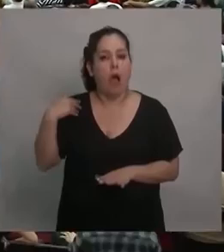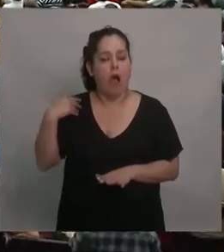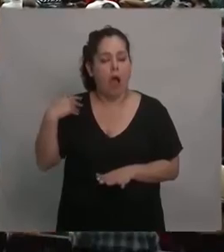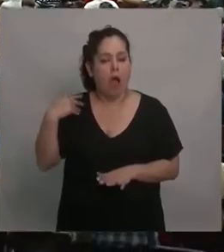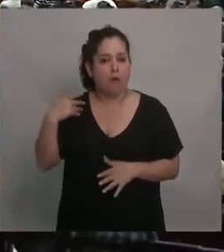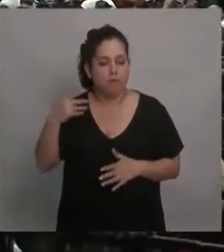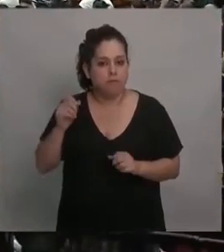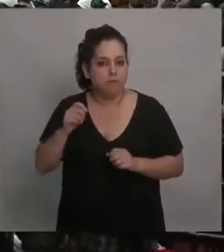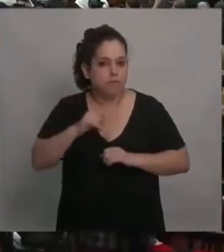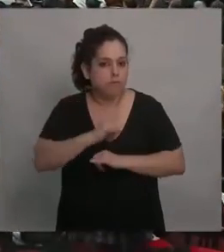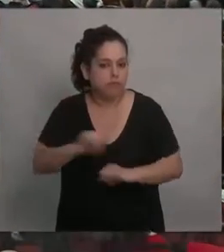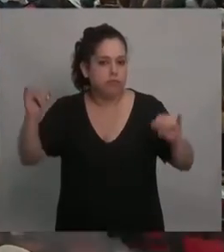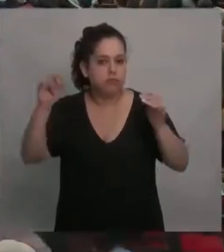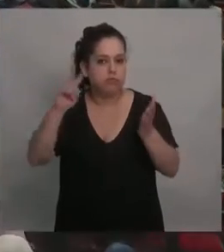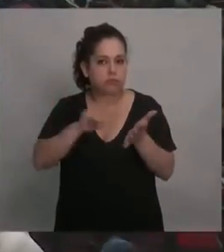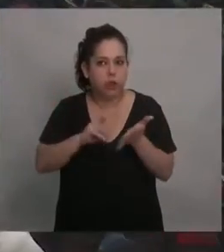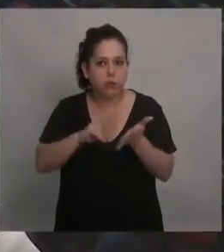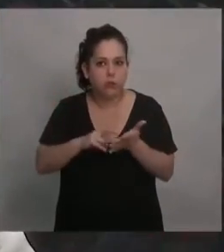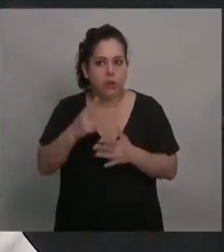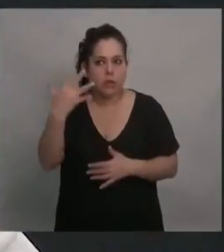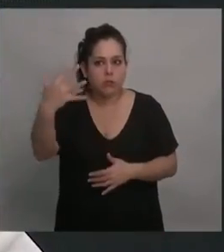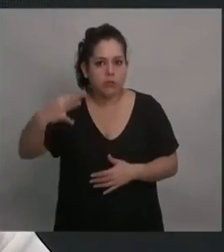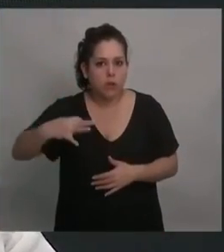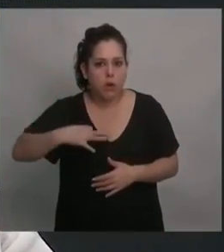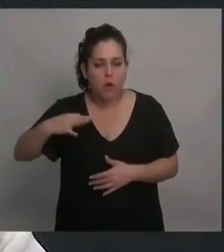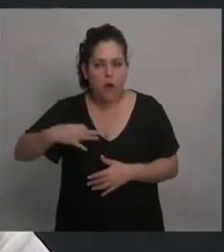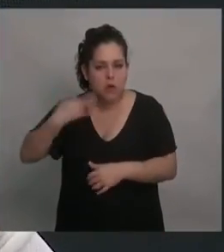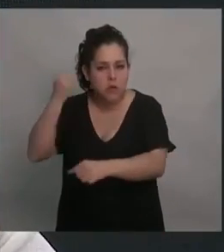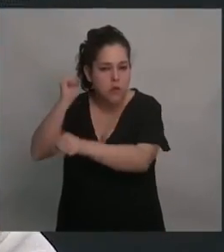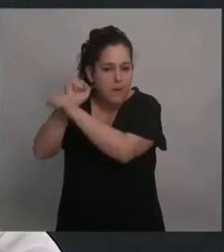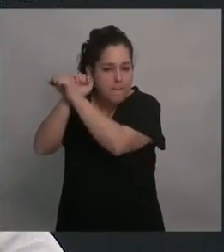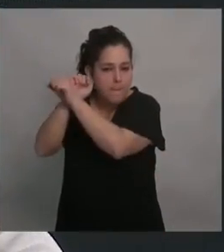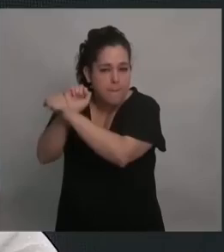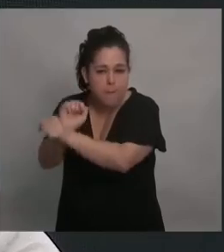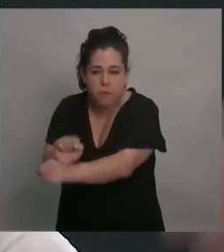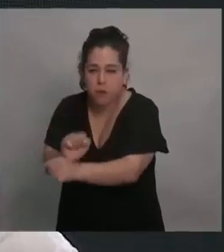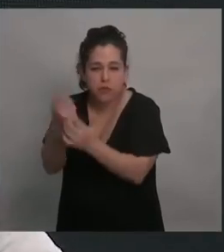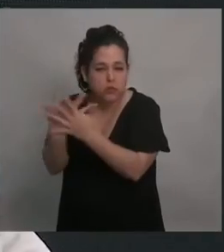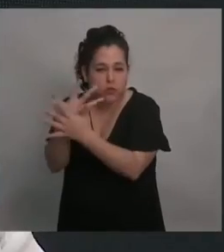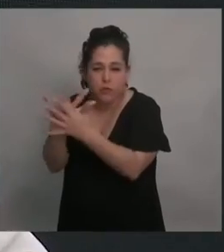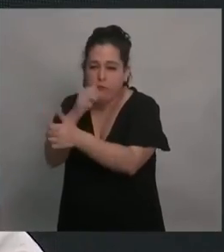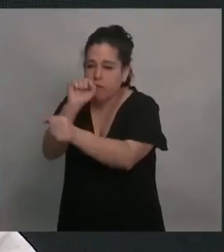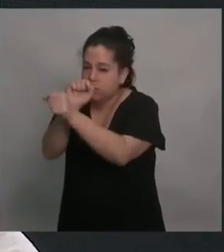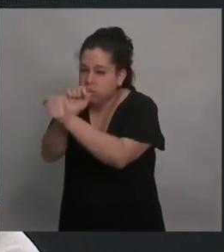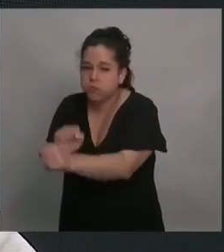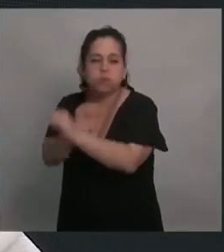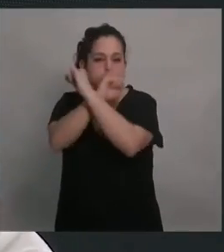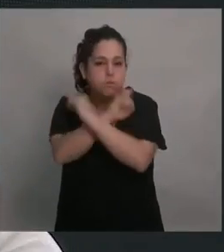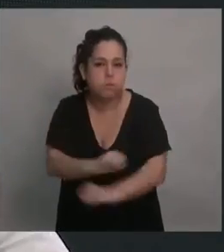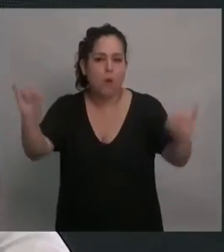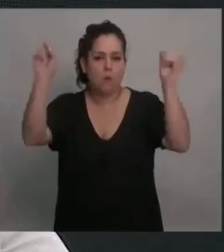presos, 5 años, muchos años después de ya estar sufriendo esa prisión, y se hizo pública esa